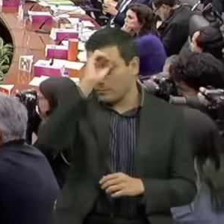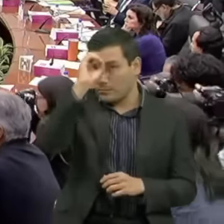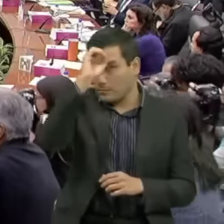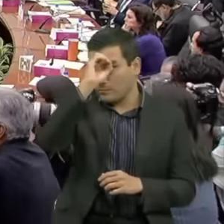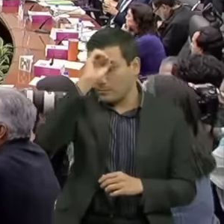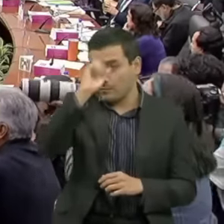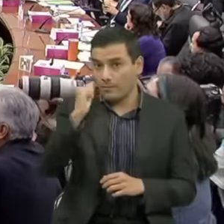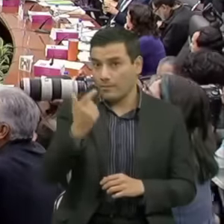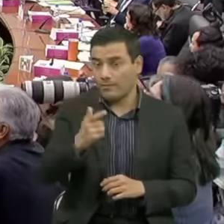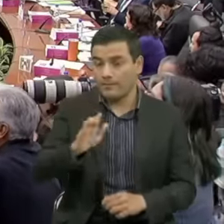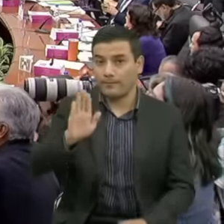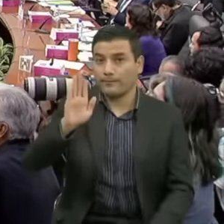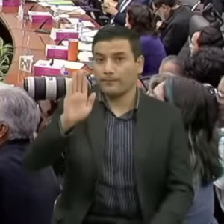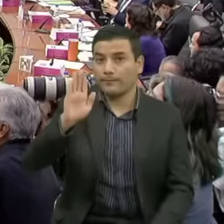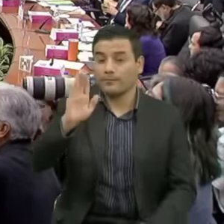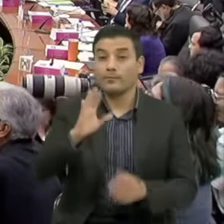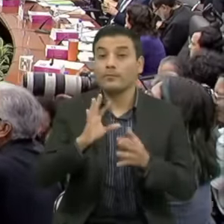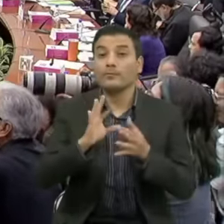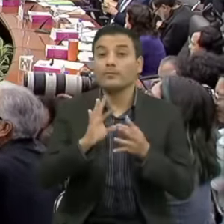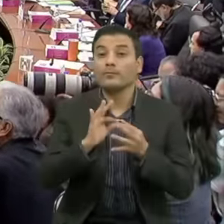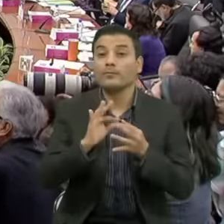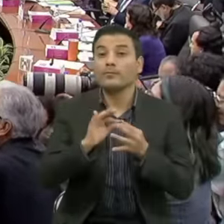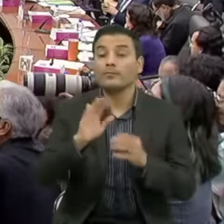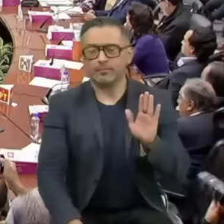alguna intervención que realizar.